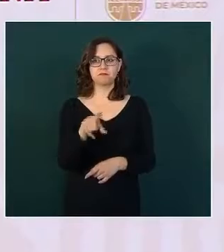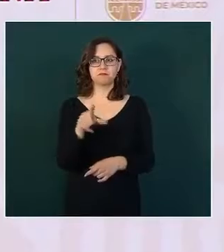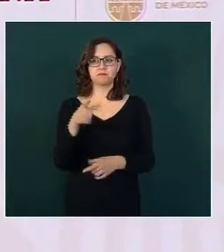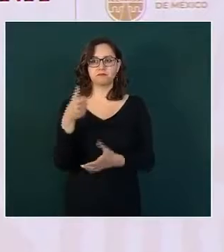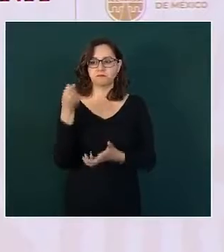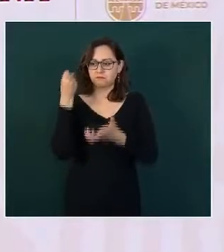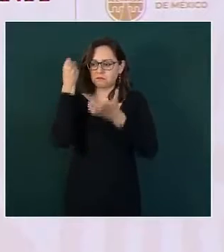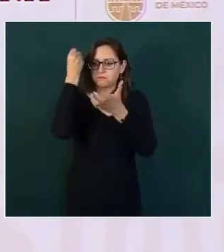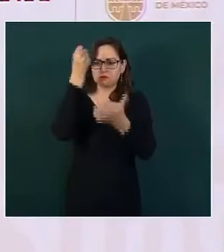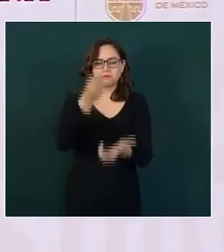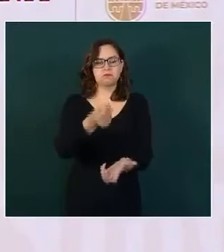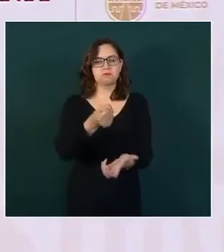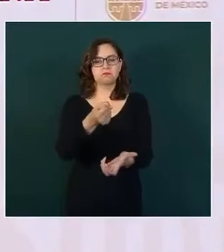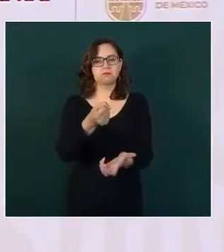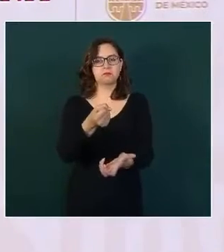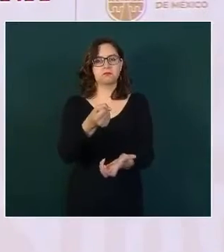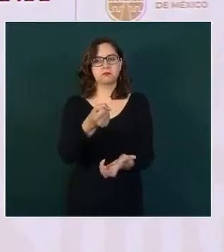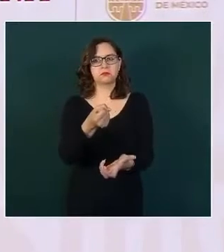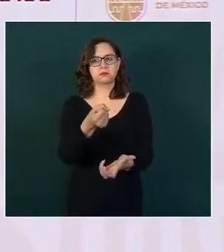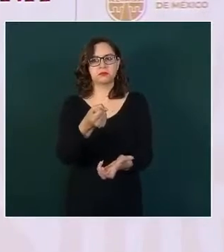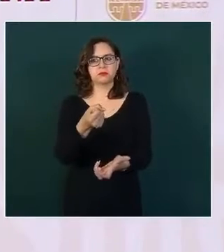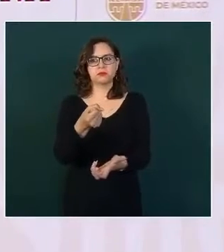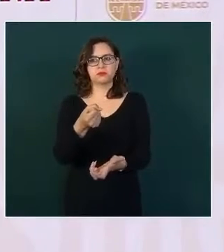un costo